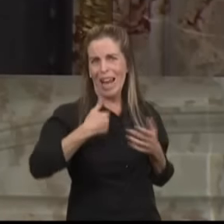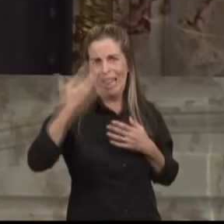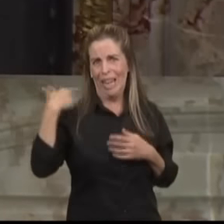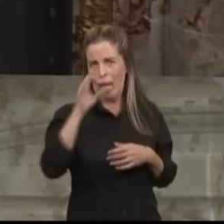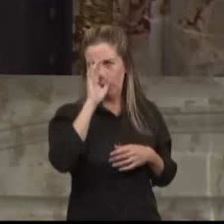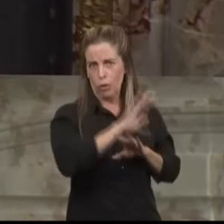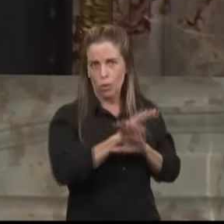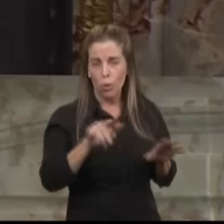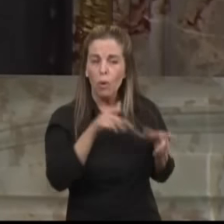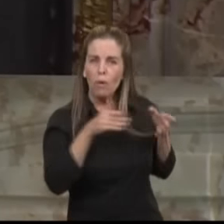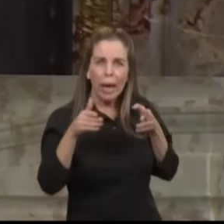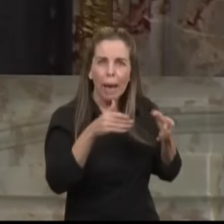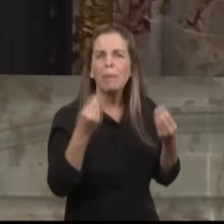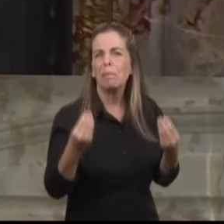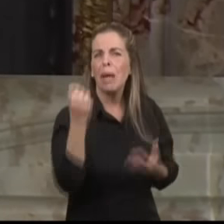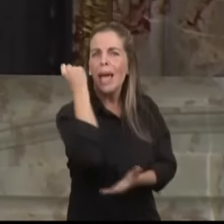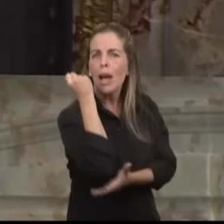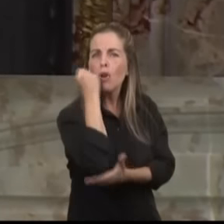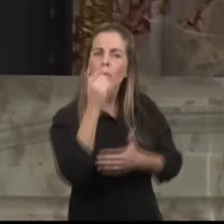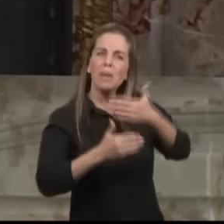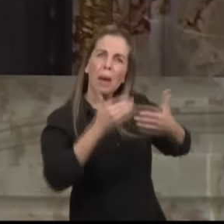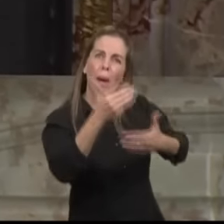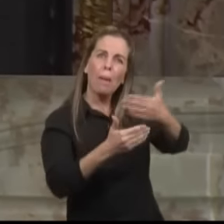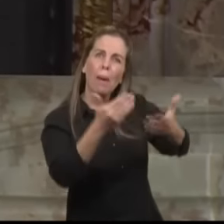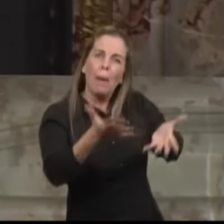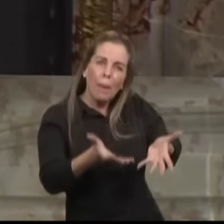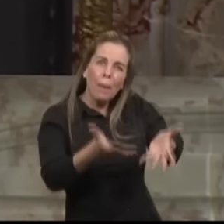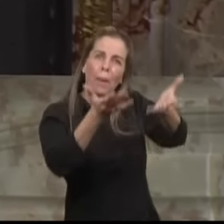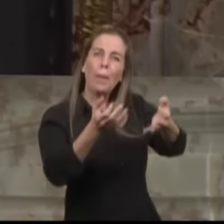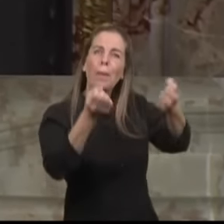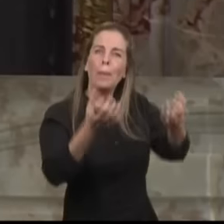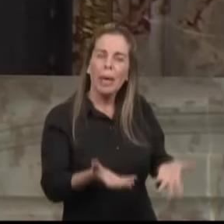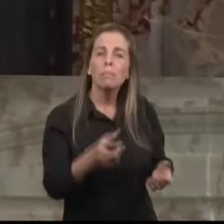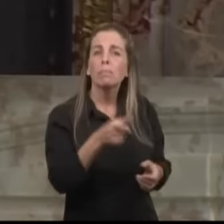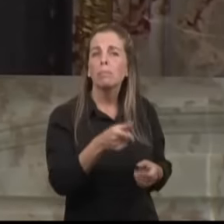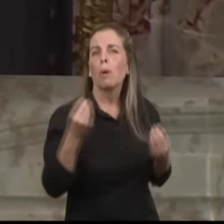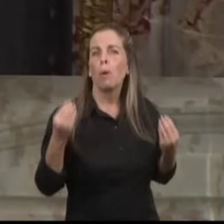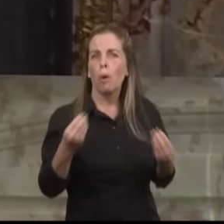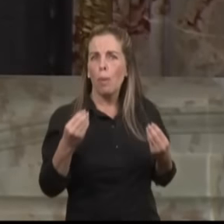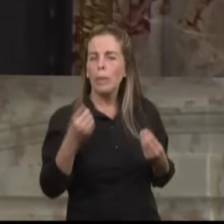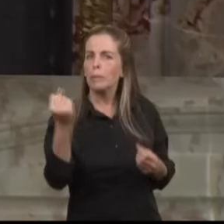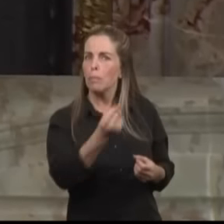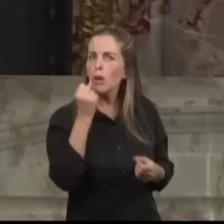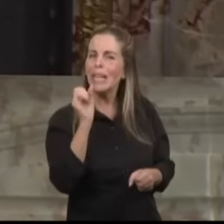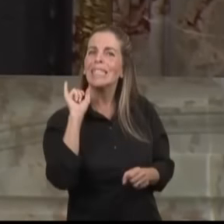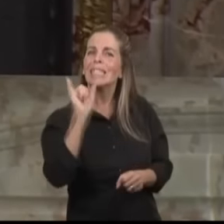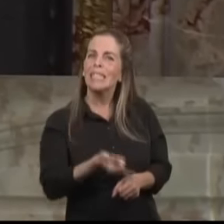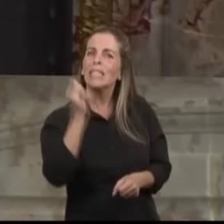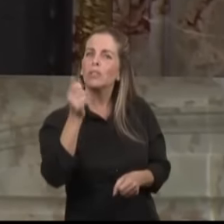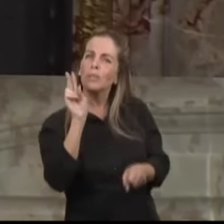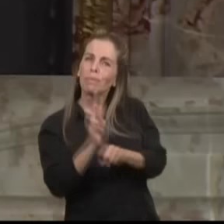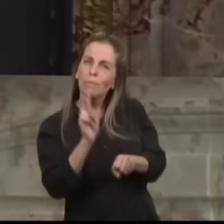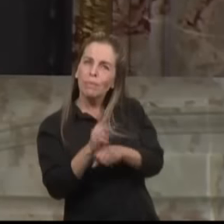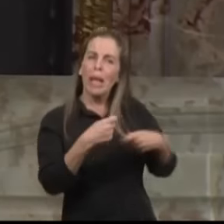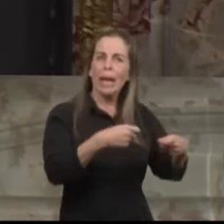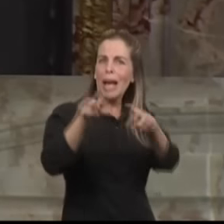historia. Es el camino del crecimiento económico genuino. Este camino solo es posible custodiando celosamente el superávit fiscal y